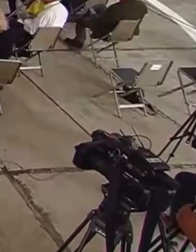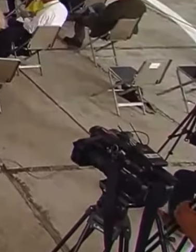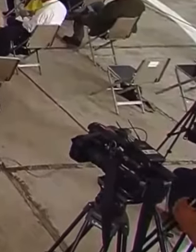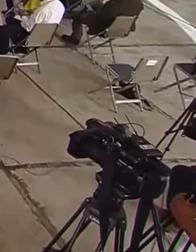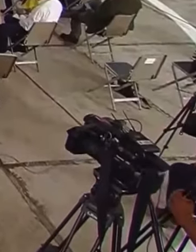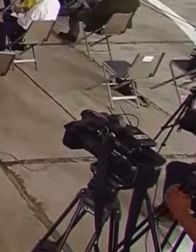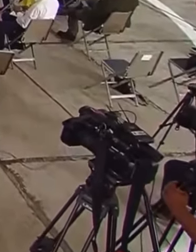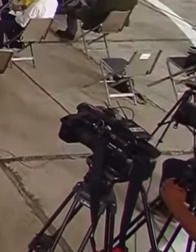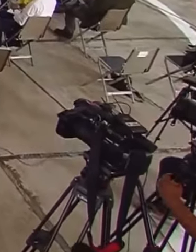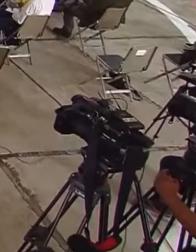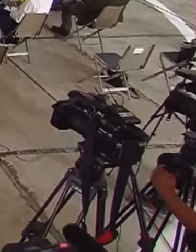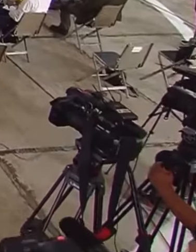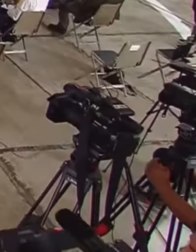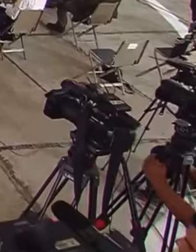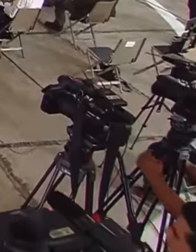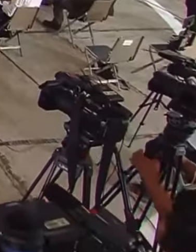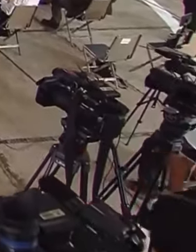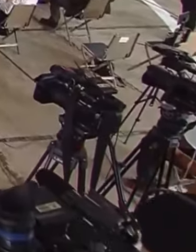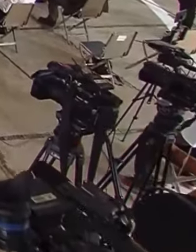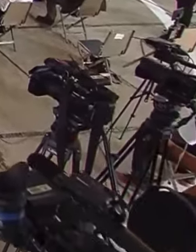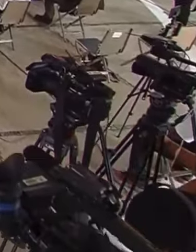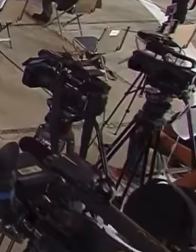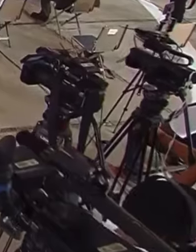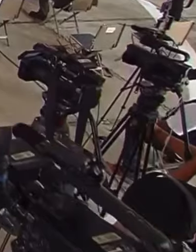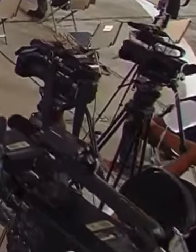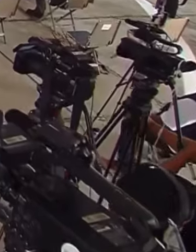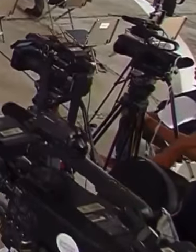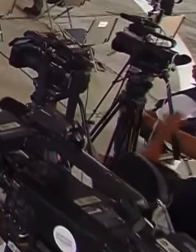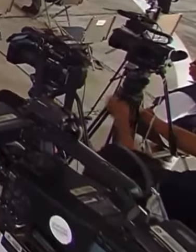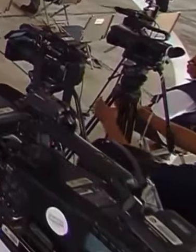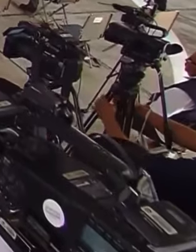crearon la llamada verdad histórica,